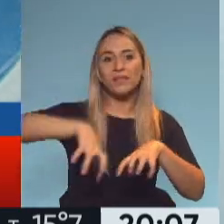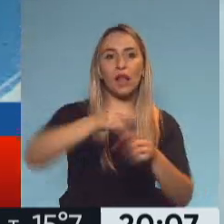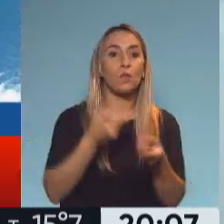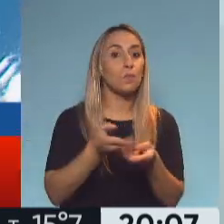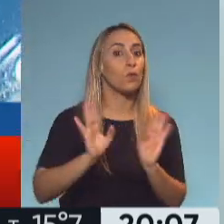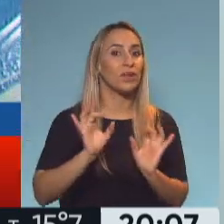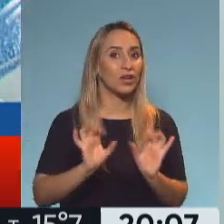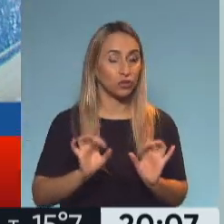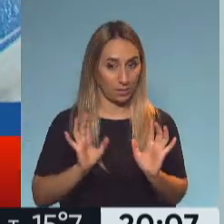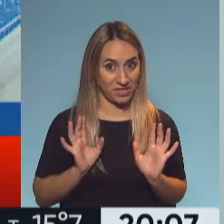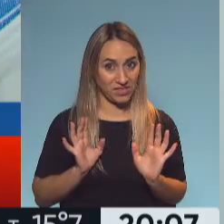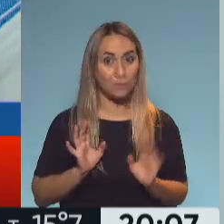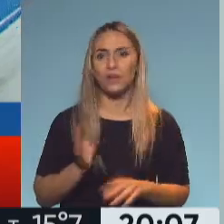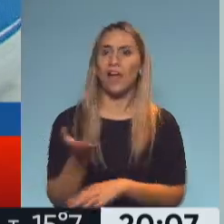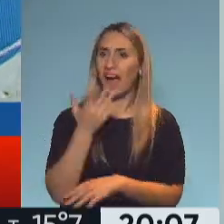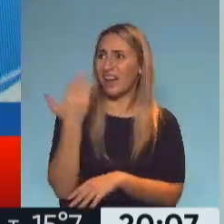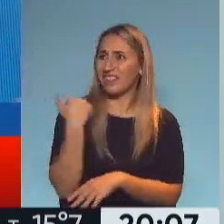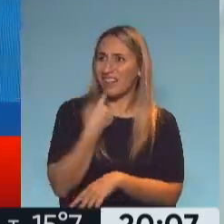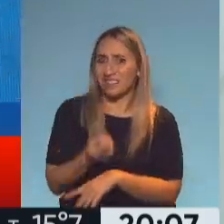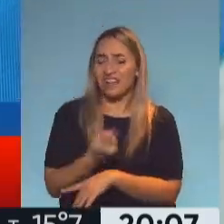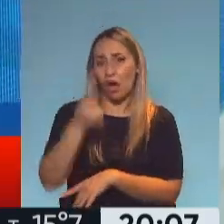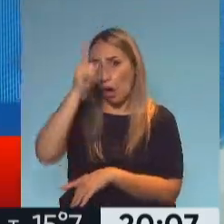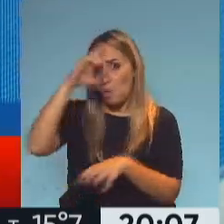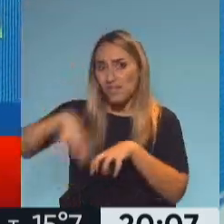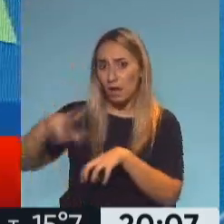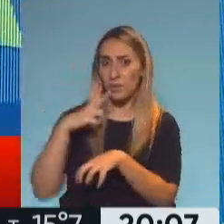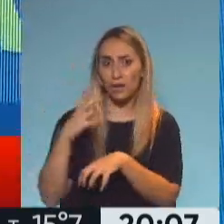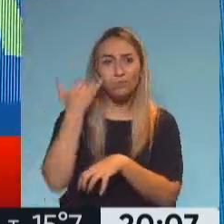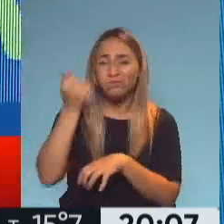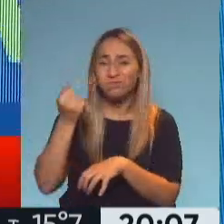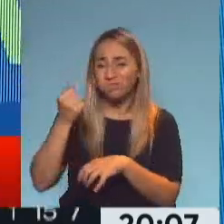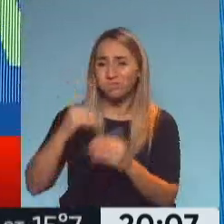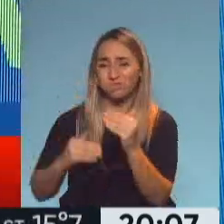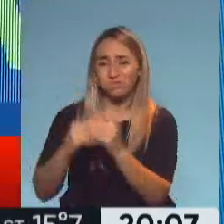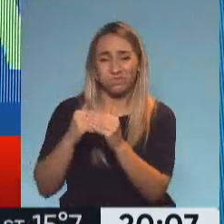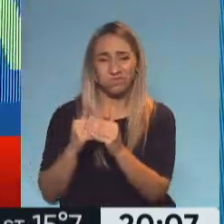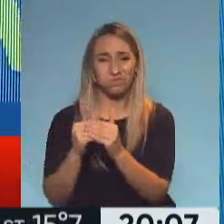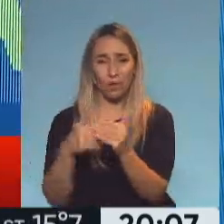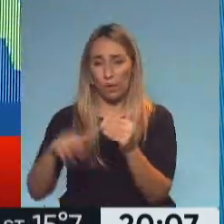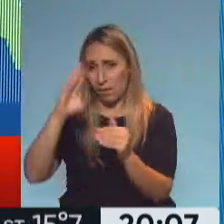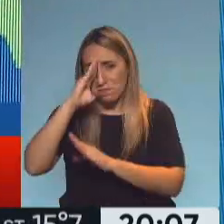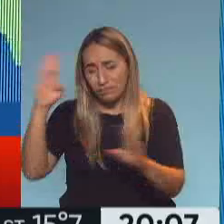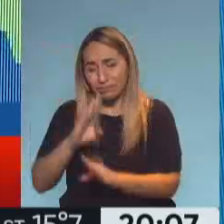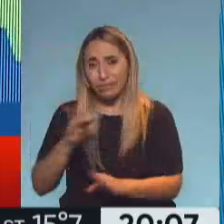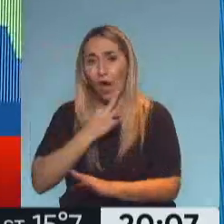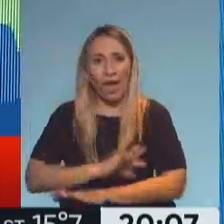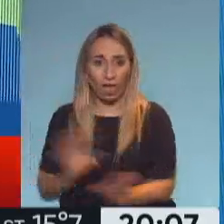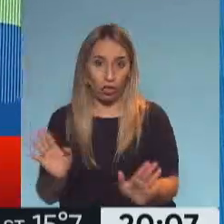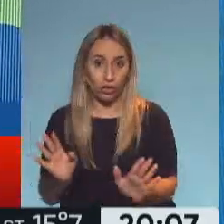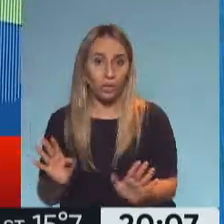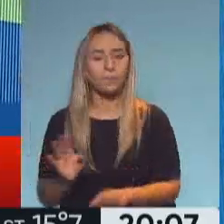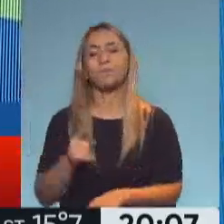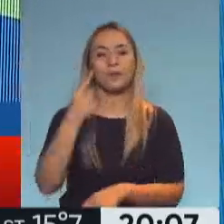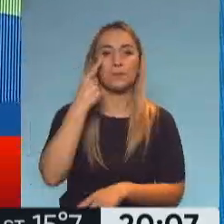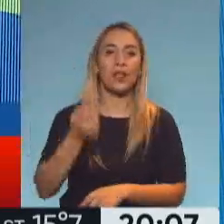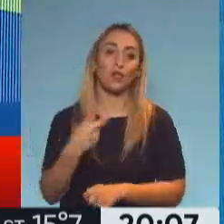se dice ya desde hace tiempo que el sector privado está al límite del colapso. Mira, preparamos dos placas para explicar la situación de las camas en la ciudad de Buenos Aires.